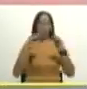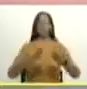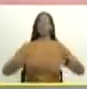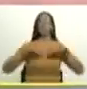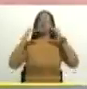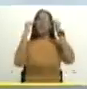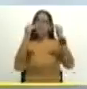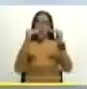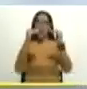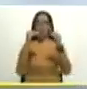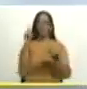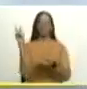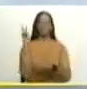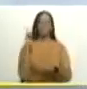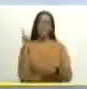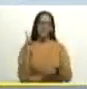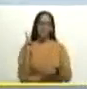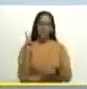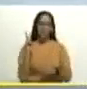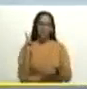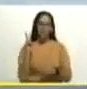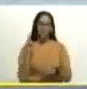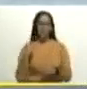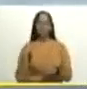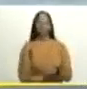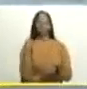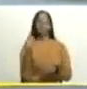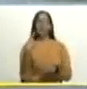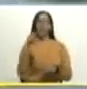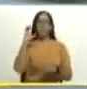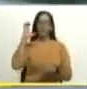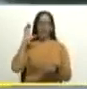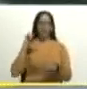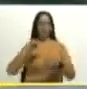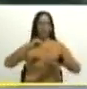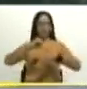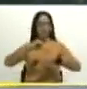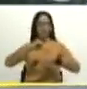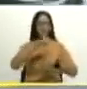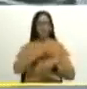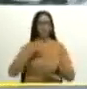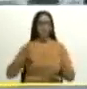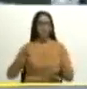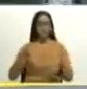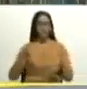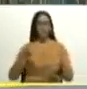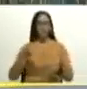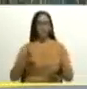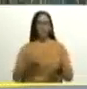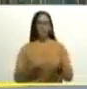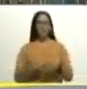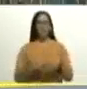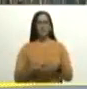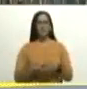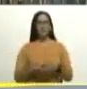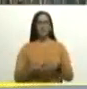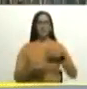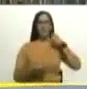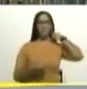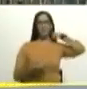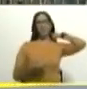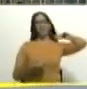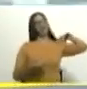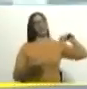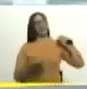por haber elevado con Venezuela, primer país de América Latina y el Caribe que